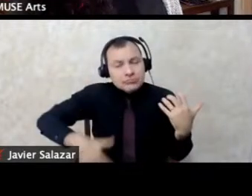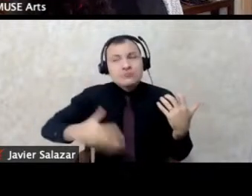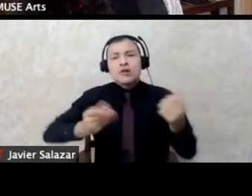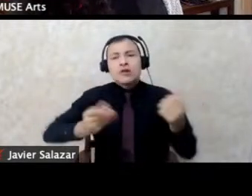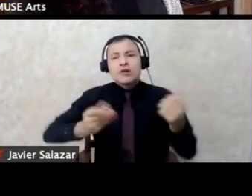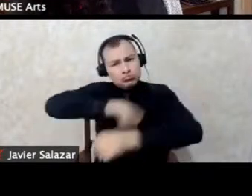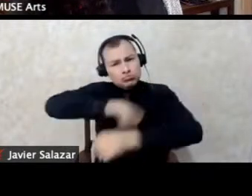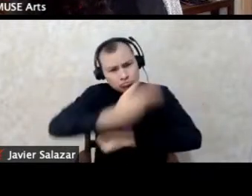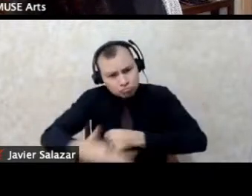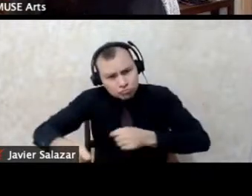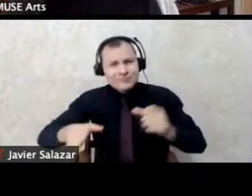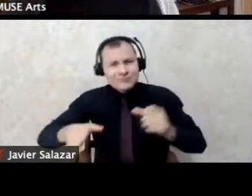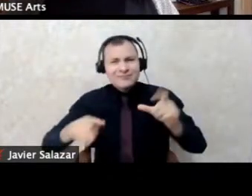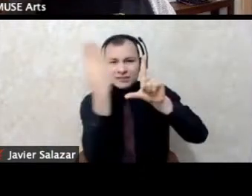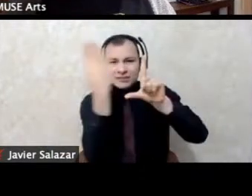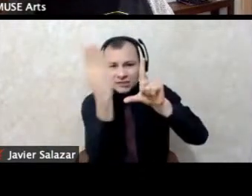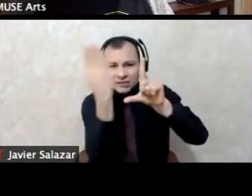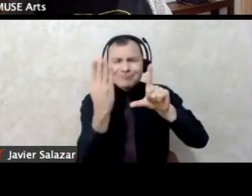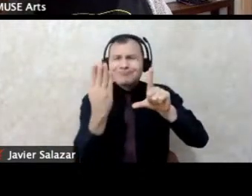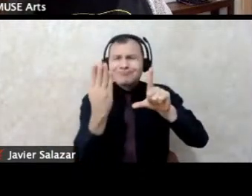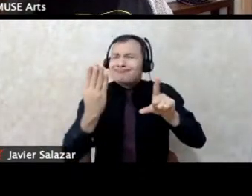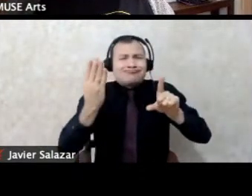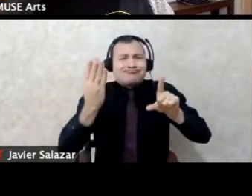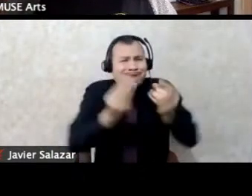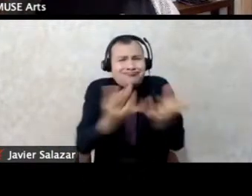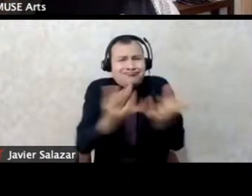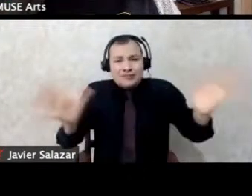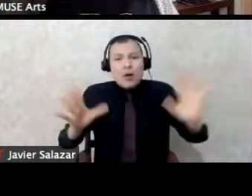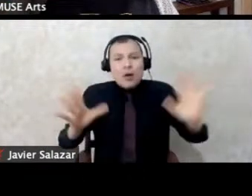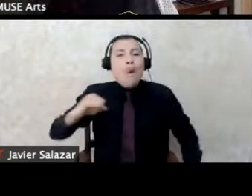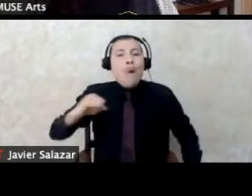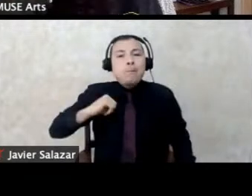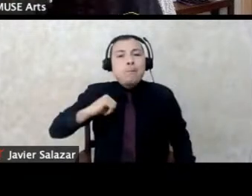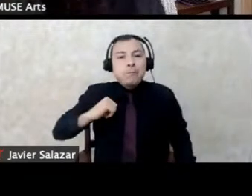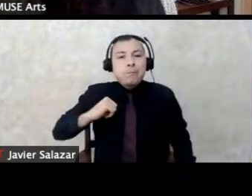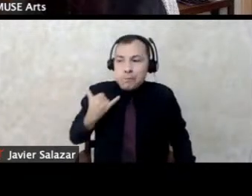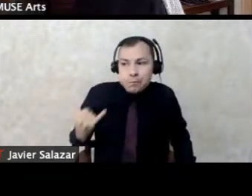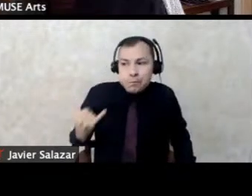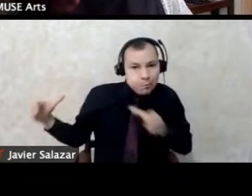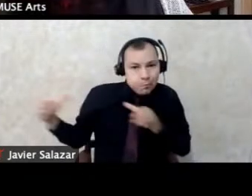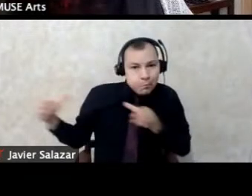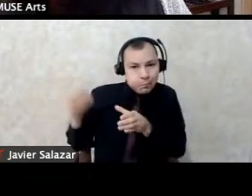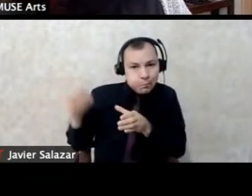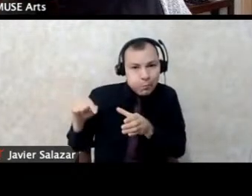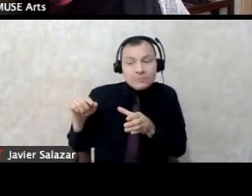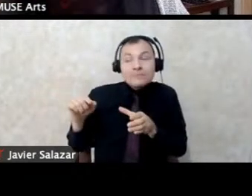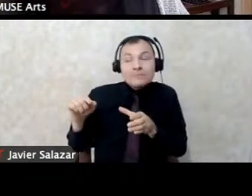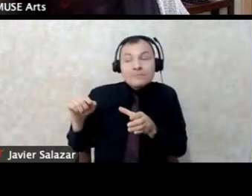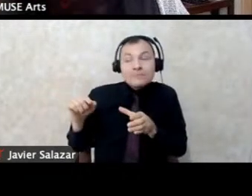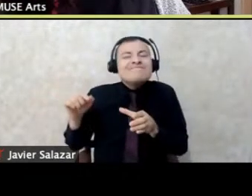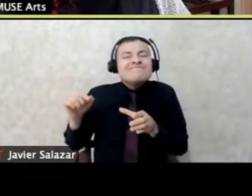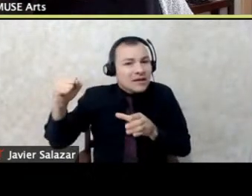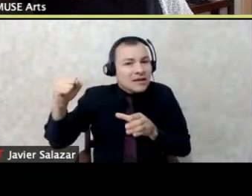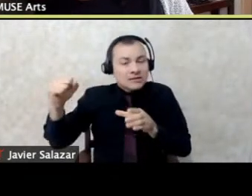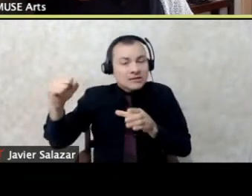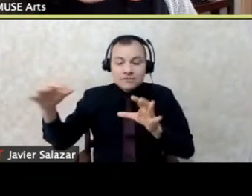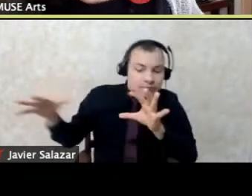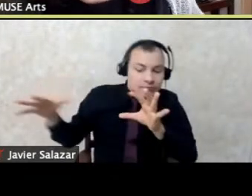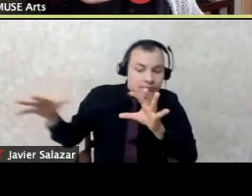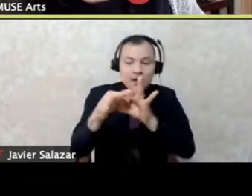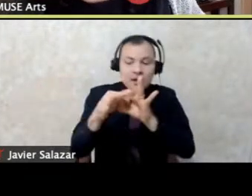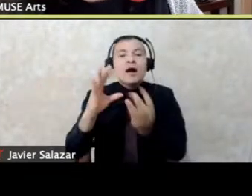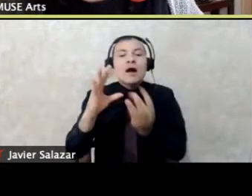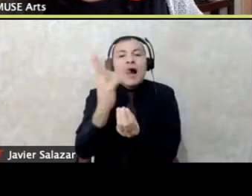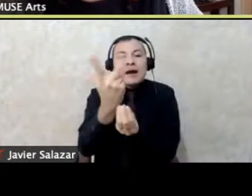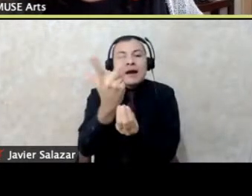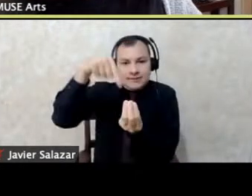desarrollamos algunas actividades que involucren las artes, que las mezclen. We focus in community arts.